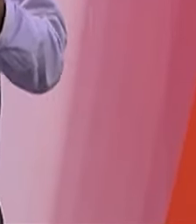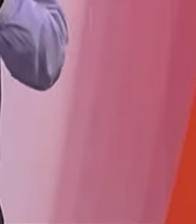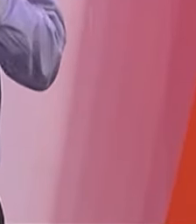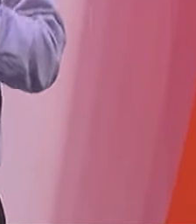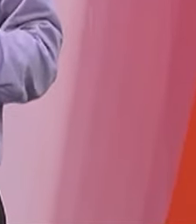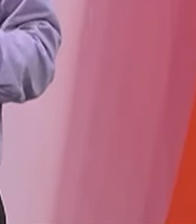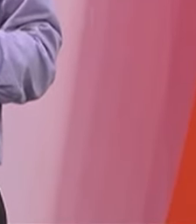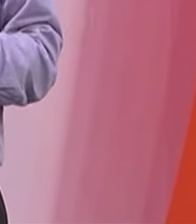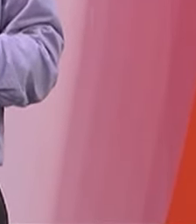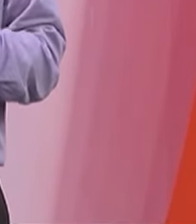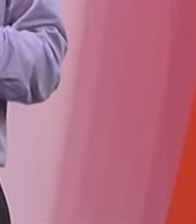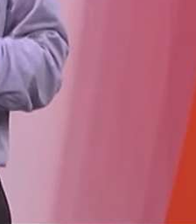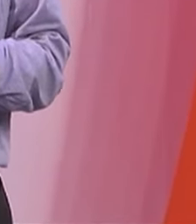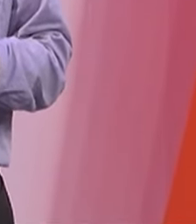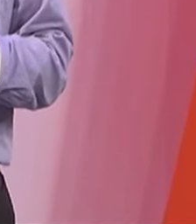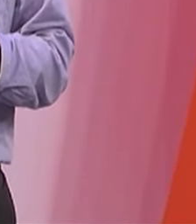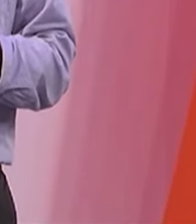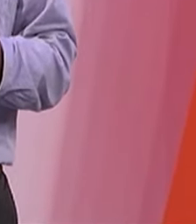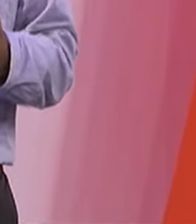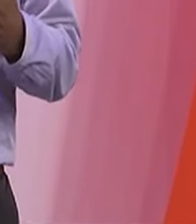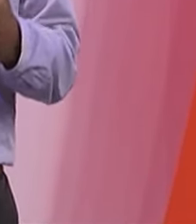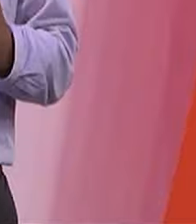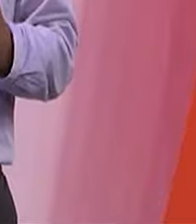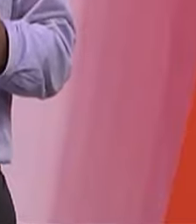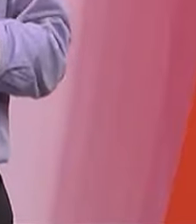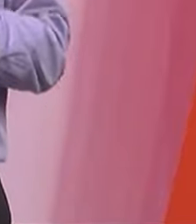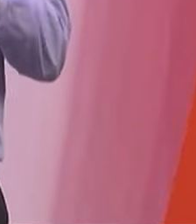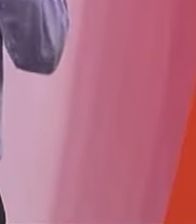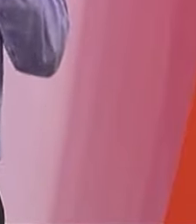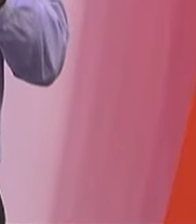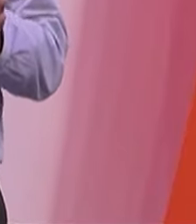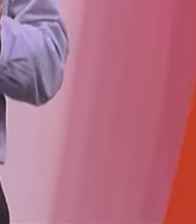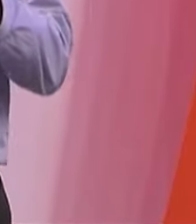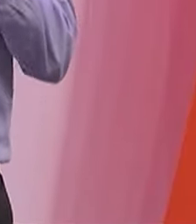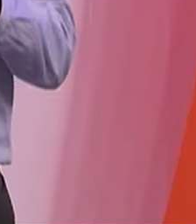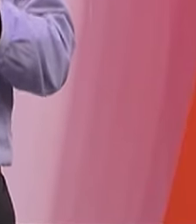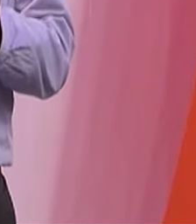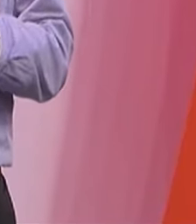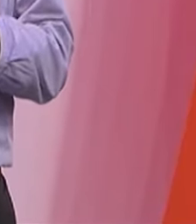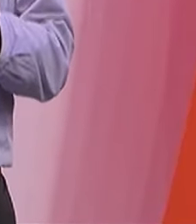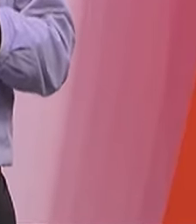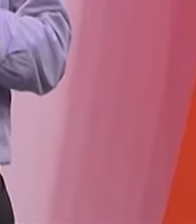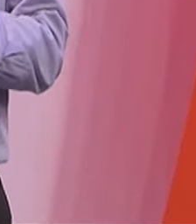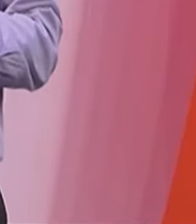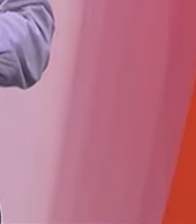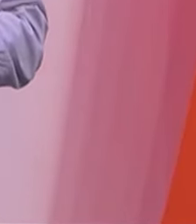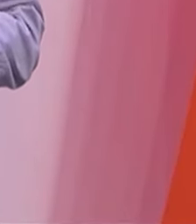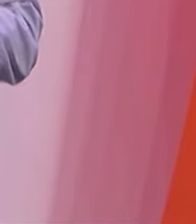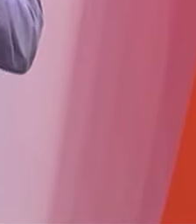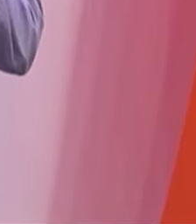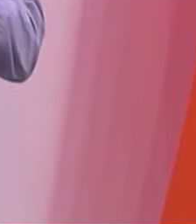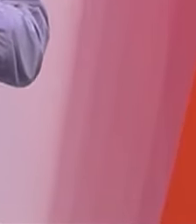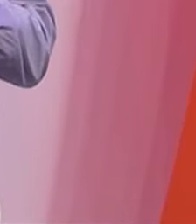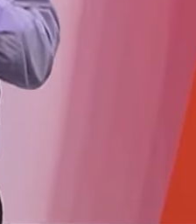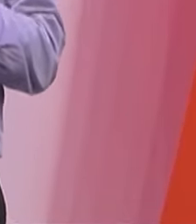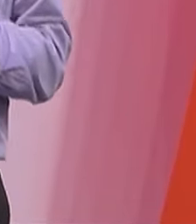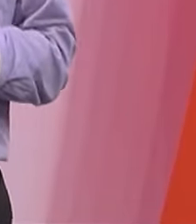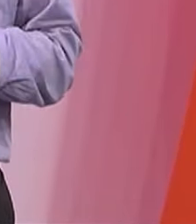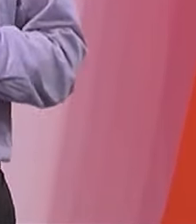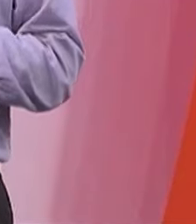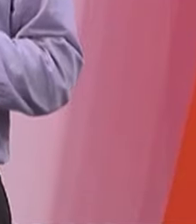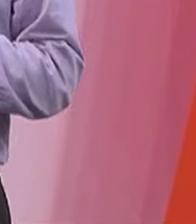actividades, sobre todo en lengua extranjera, a mano. ¿Okay? Si tienen que enviarlo electrónico, simple y llanamente tomamos una foto y la enviamos. Que se vea bien,